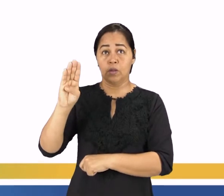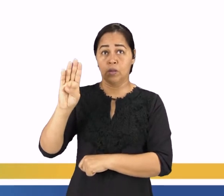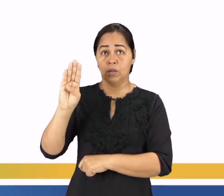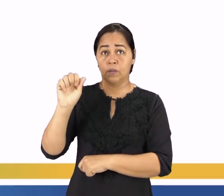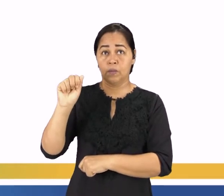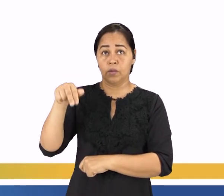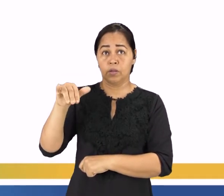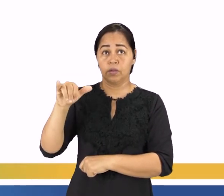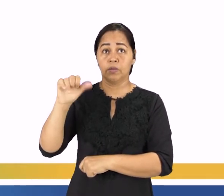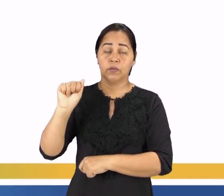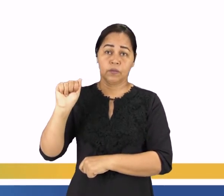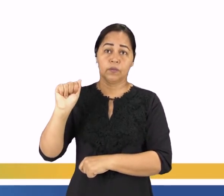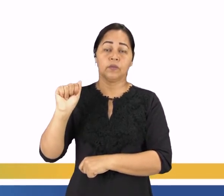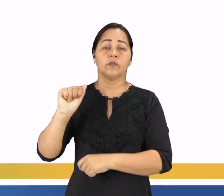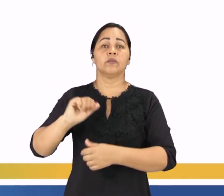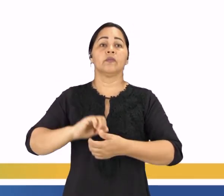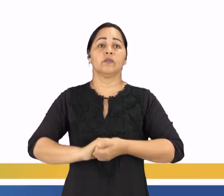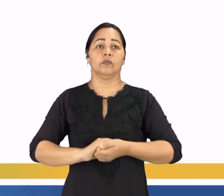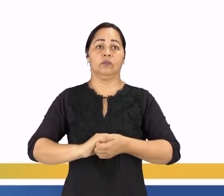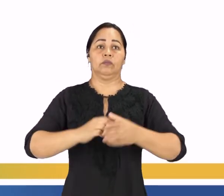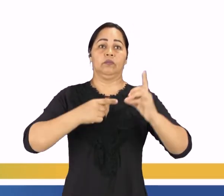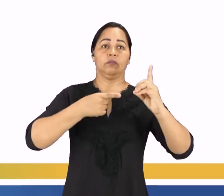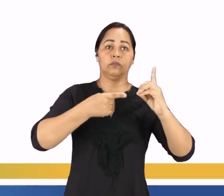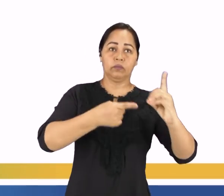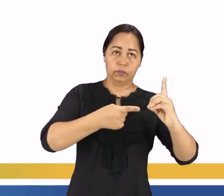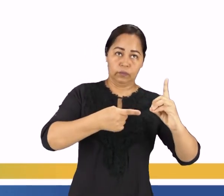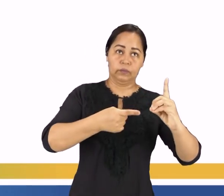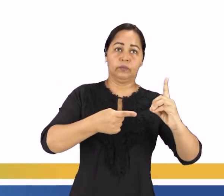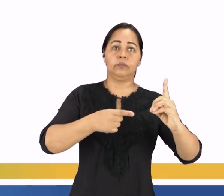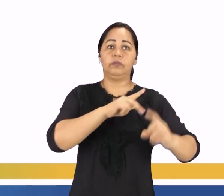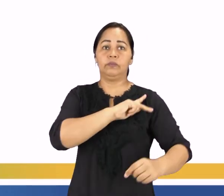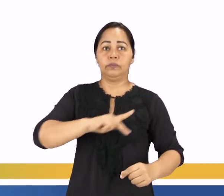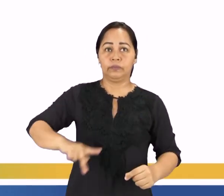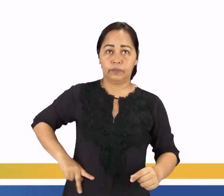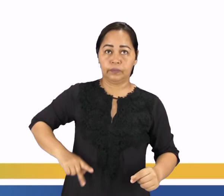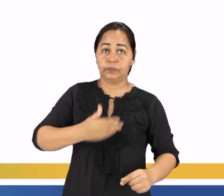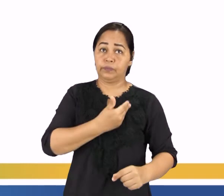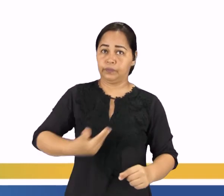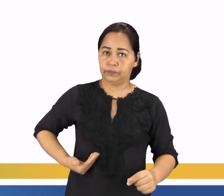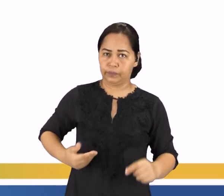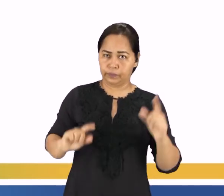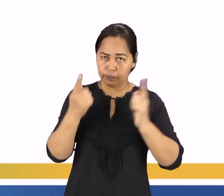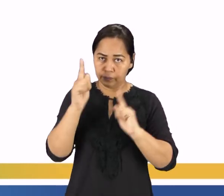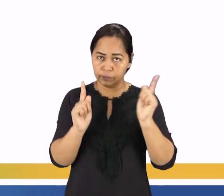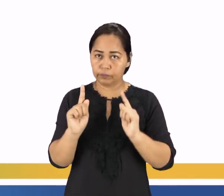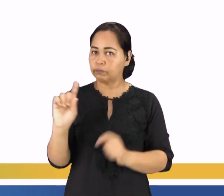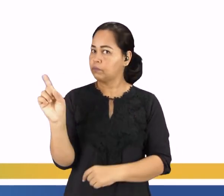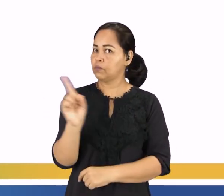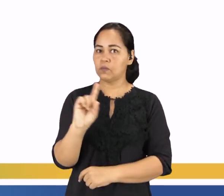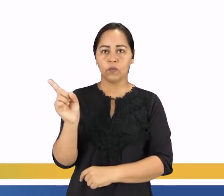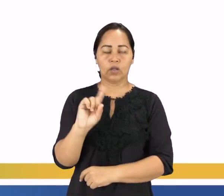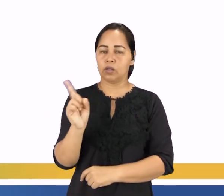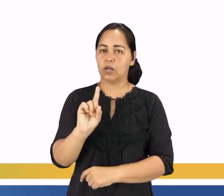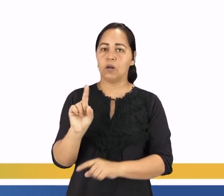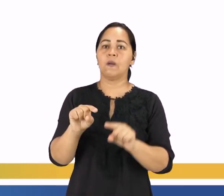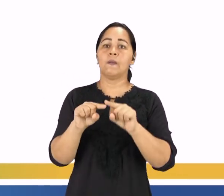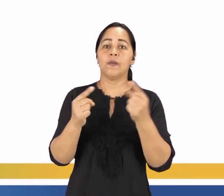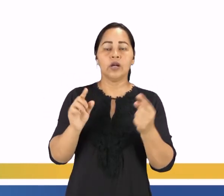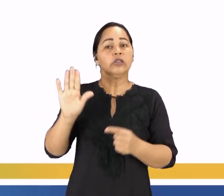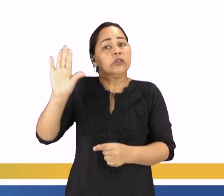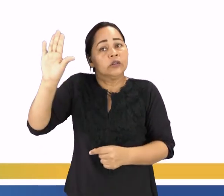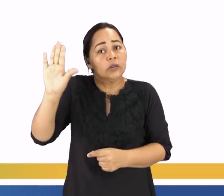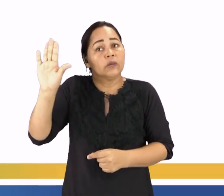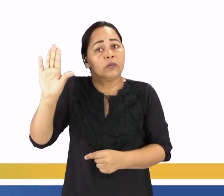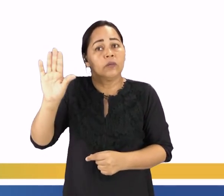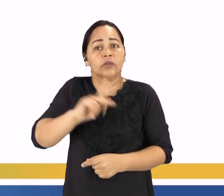puesto. Letra D. Presidente de la República de Chile. No, no fue presidente, pero se candidató al